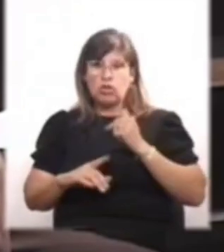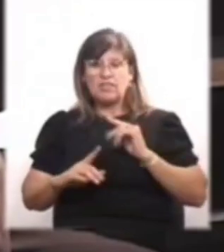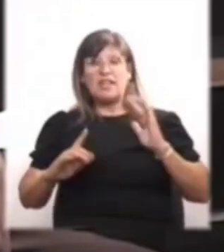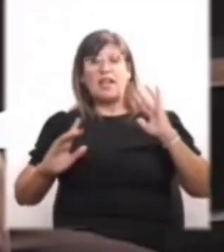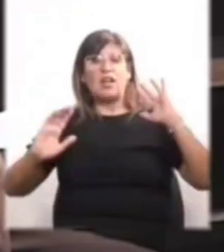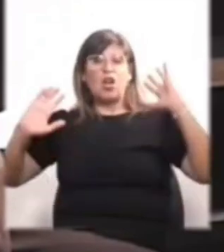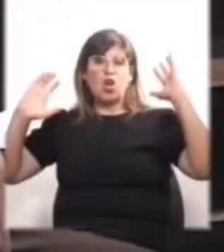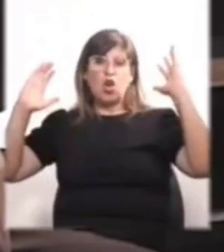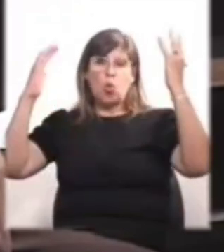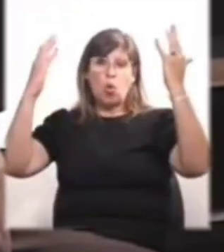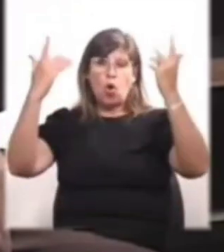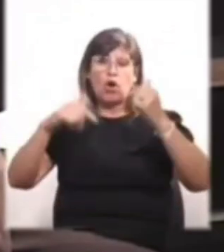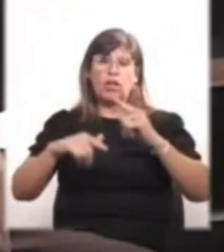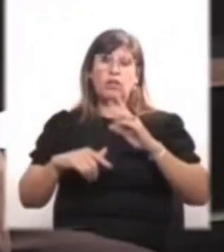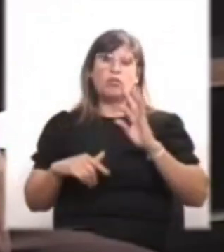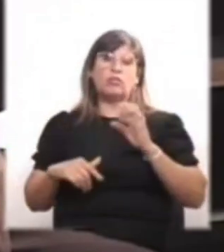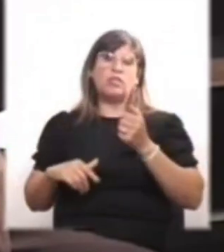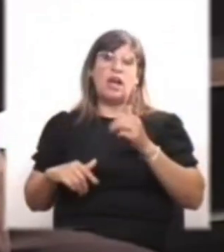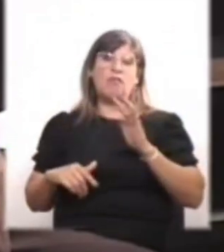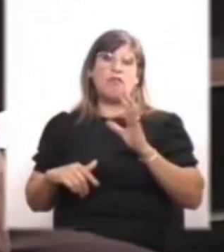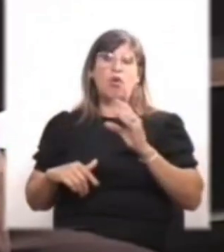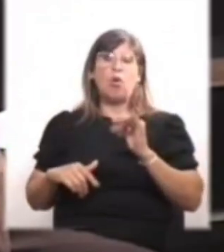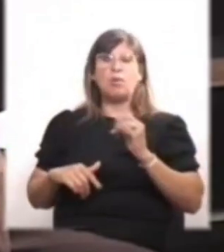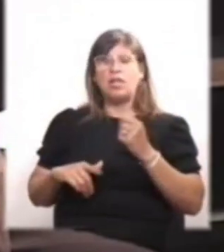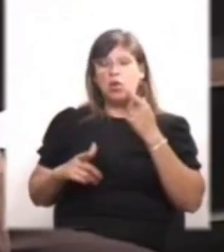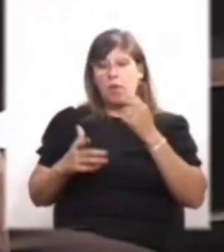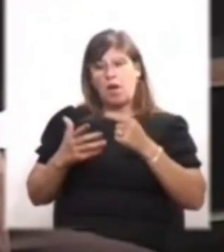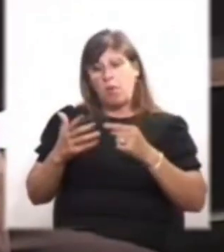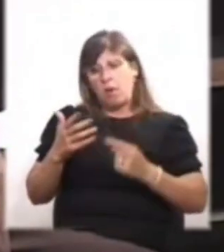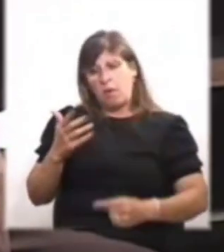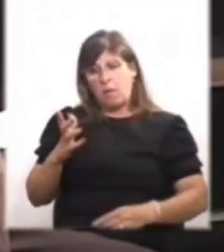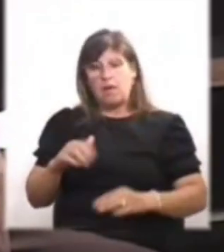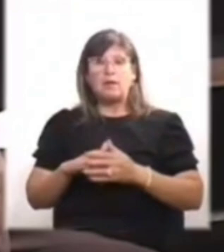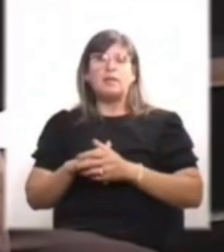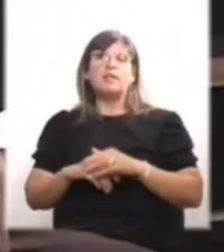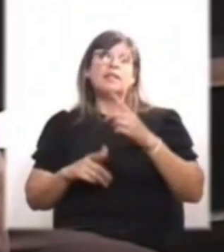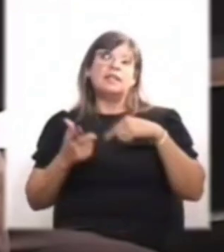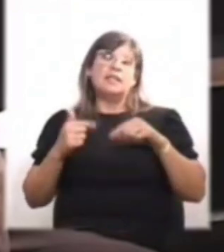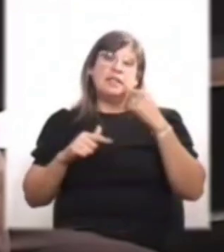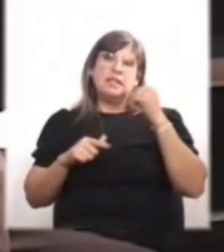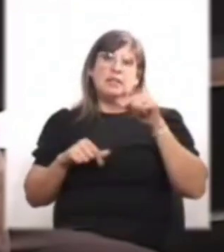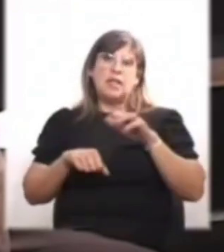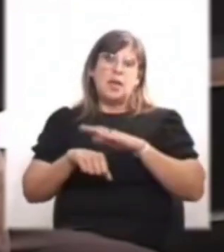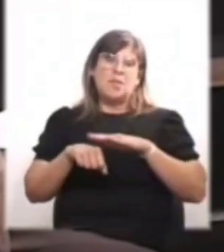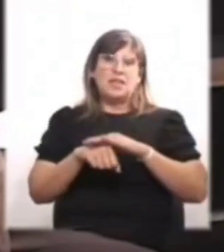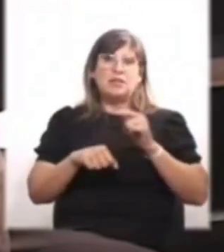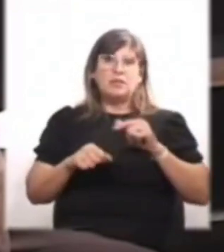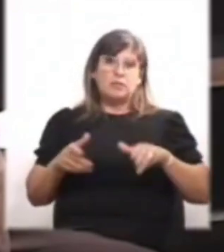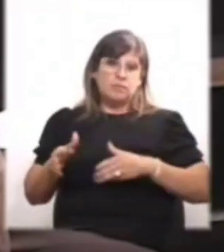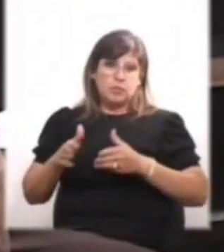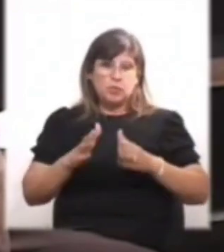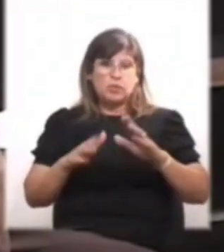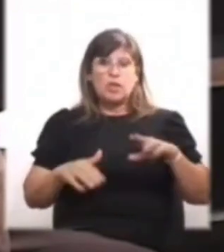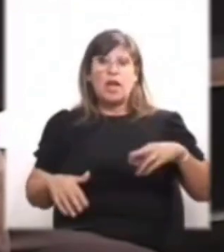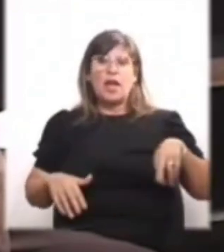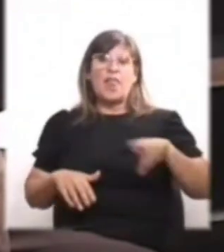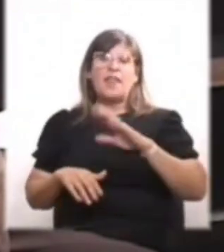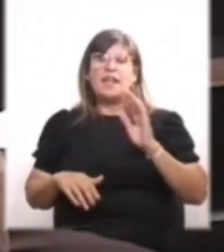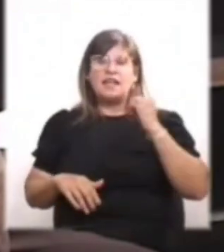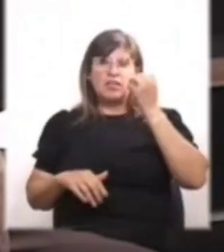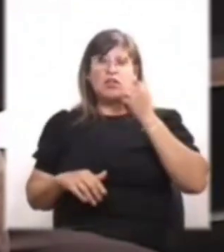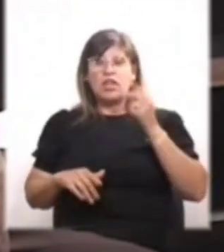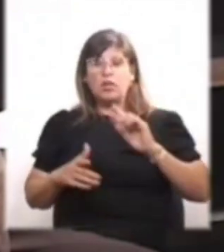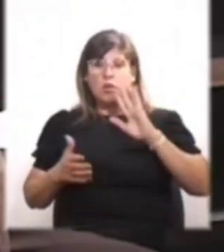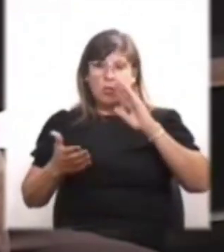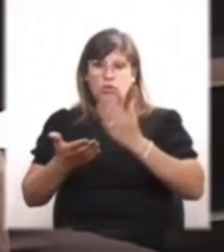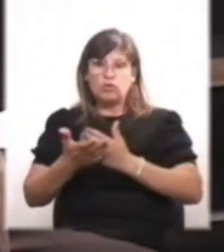los safóbilos, y nombra una serie de bosques más, que va por lo menos desde la desembocadura del Río Negro hasta el último tramo del río